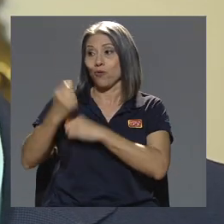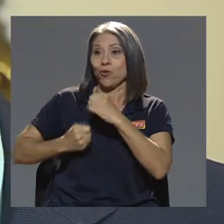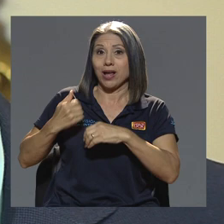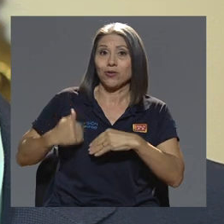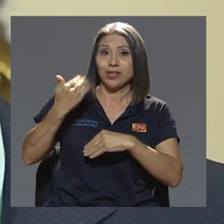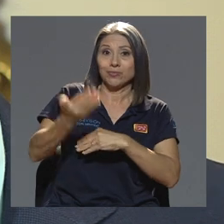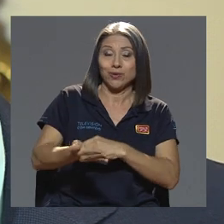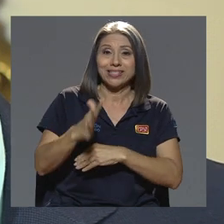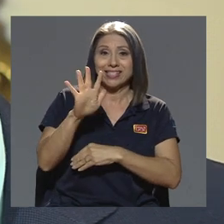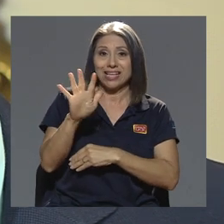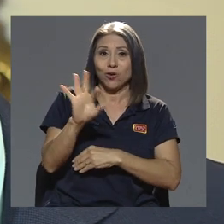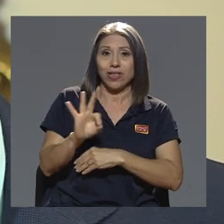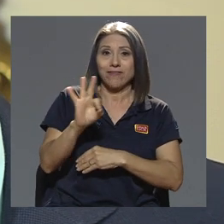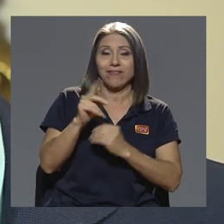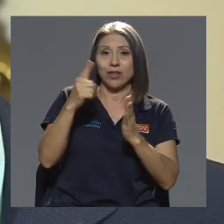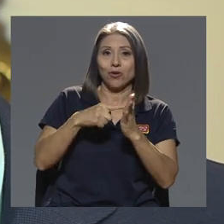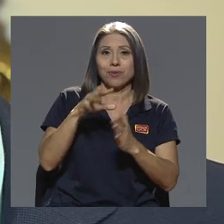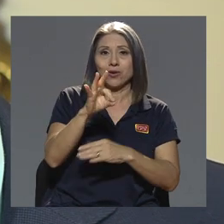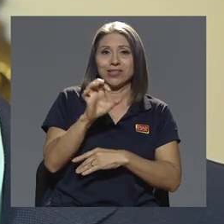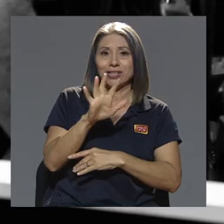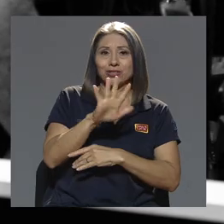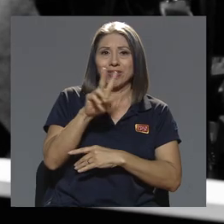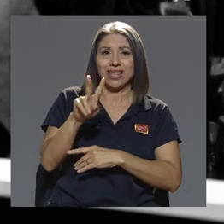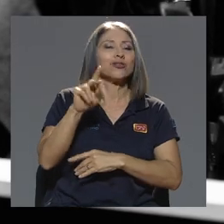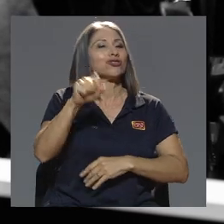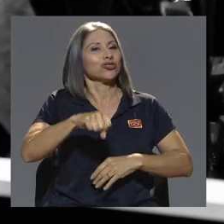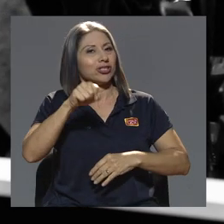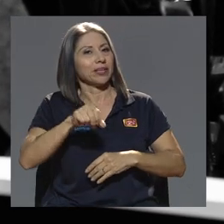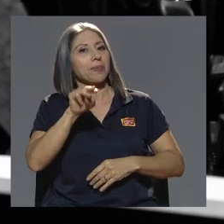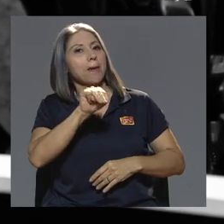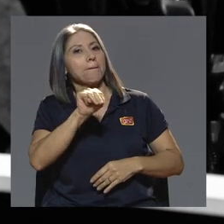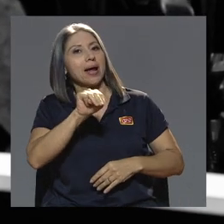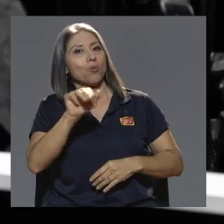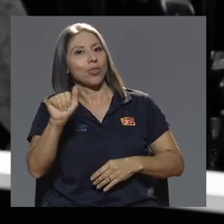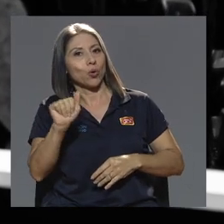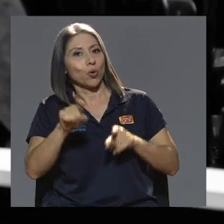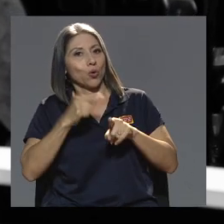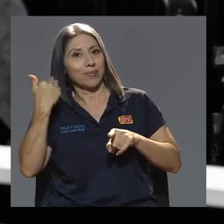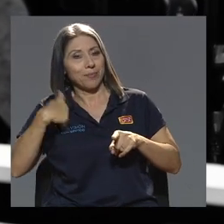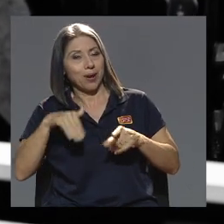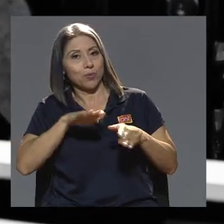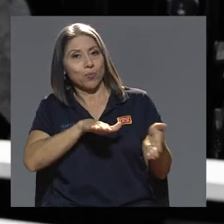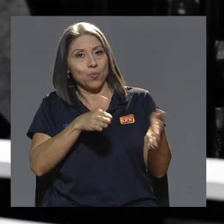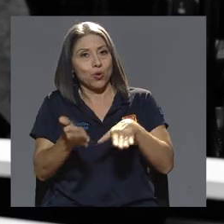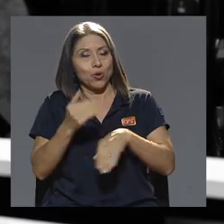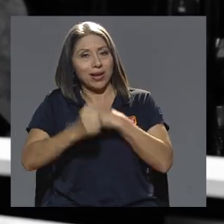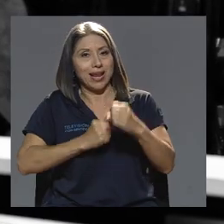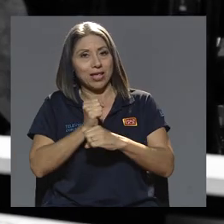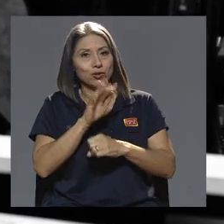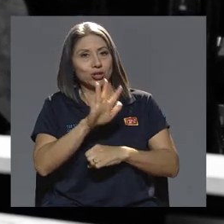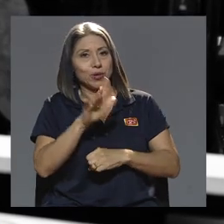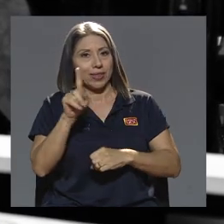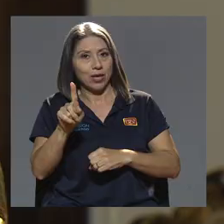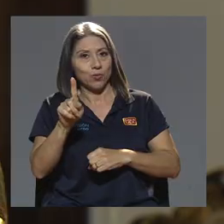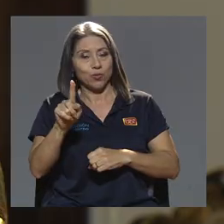52. 5 de febrero del 52, sí. Marco Antonio murió en el 51. Uh-huh. Y mi papá